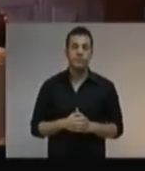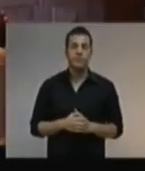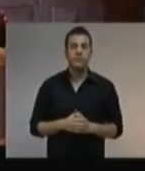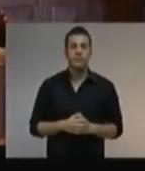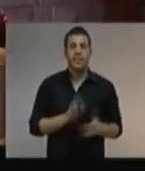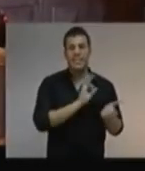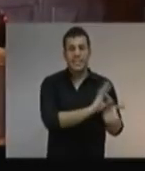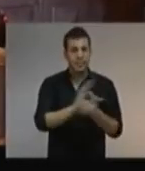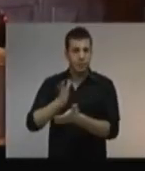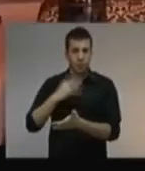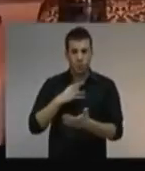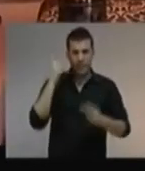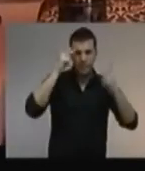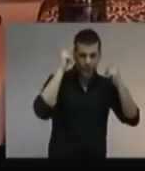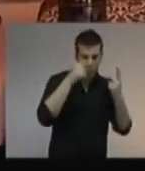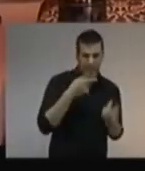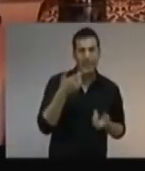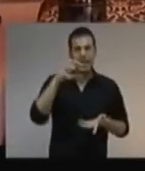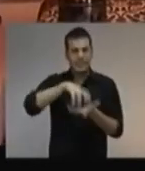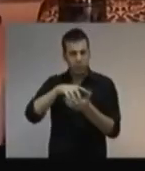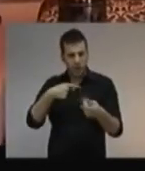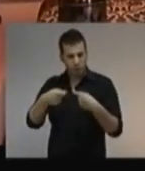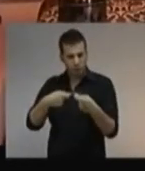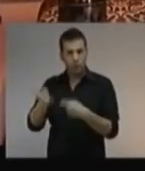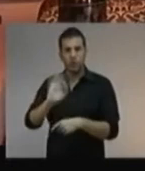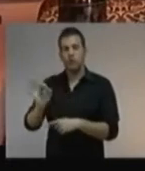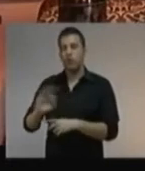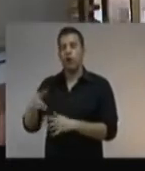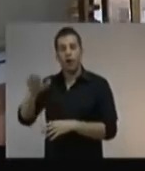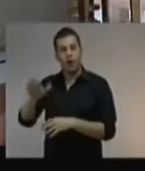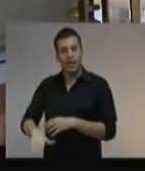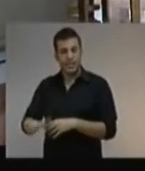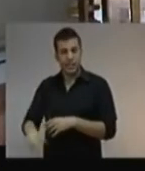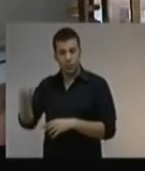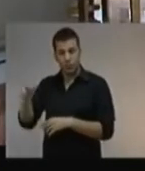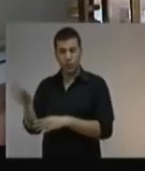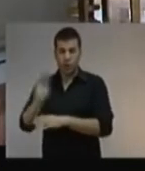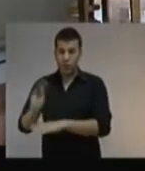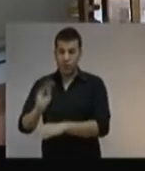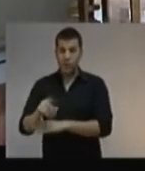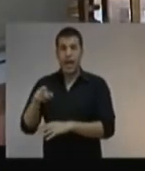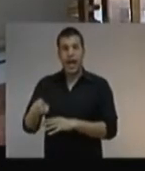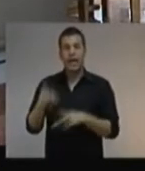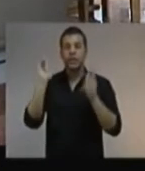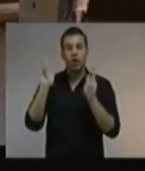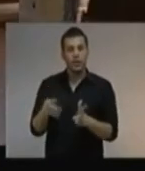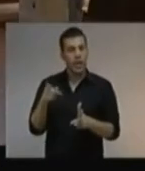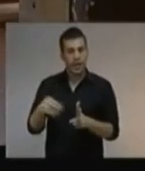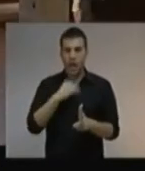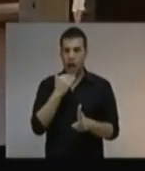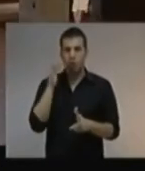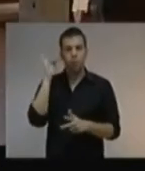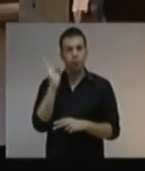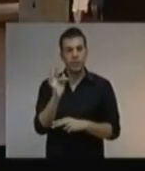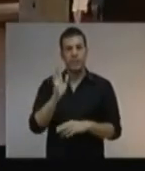Con servicios tan variados como peluquería, centro de negocios o canguro, el Hotel Lopesán Costa Meloneras resulta una buena